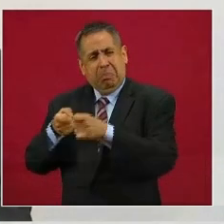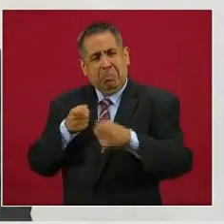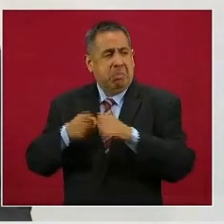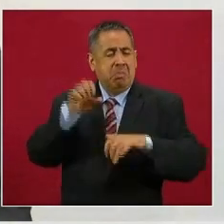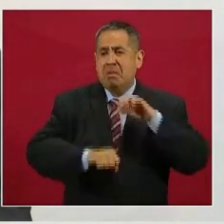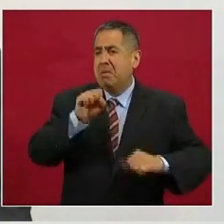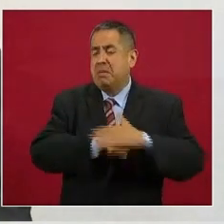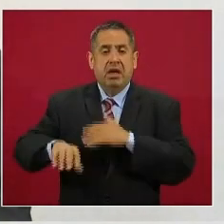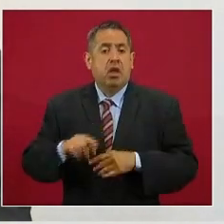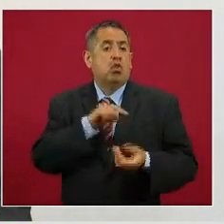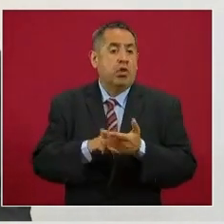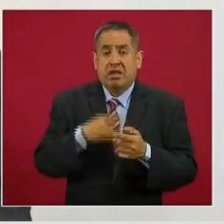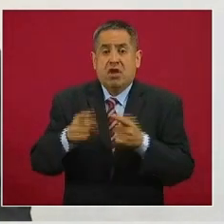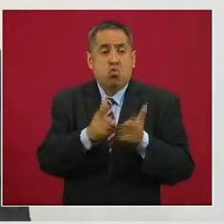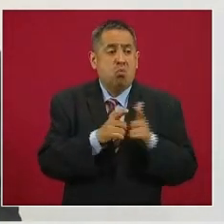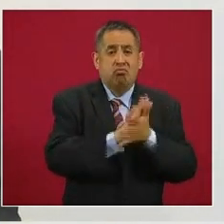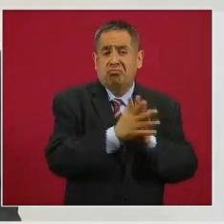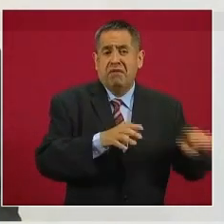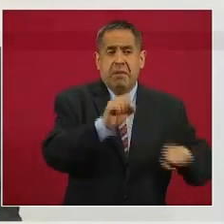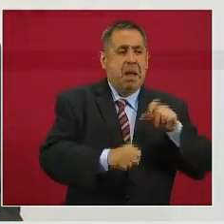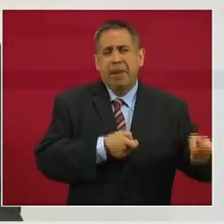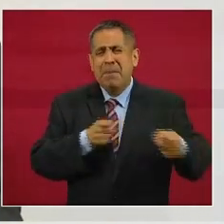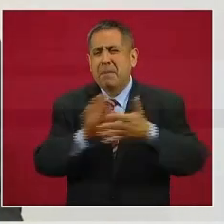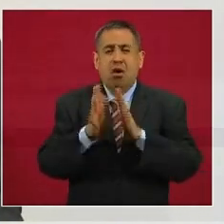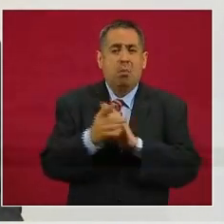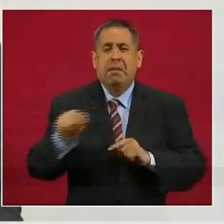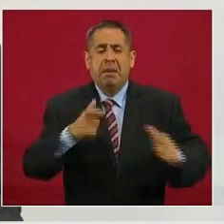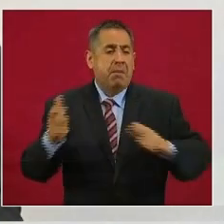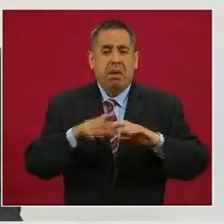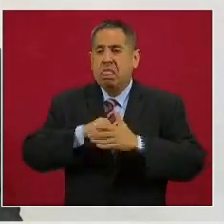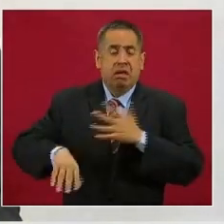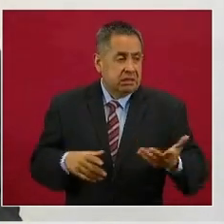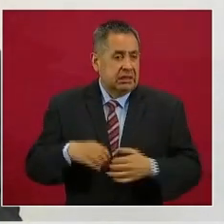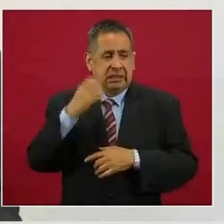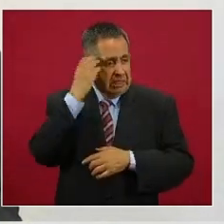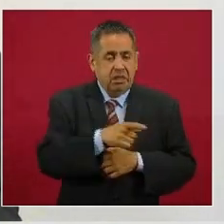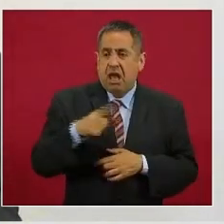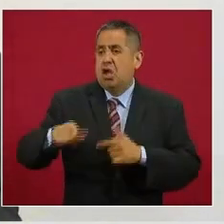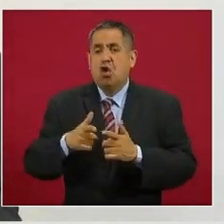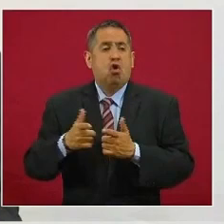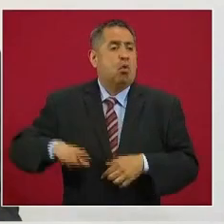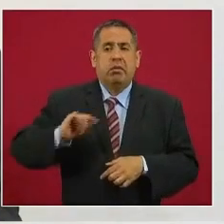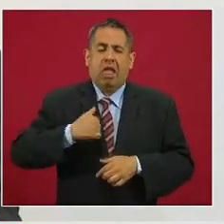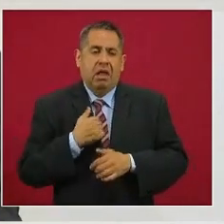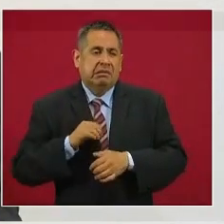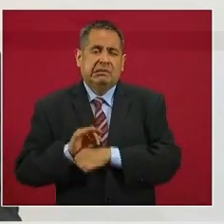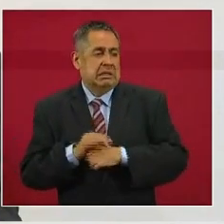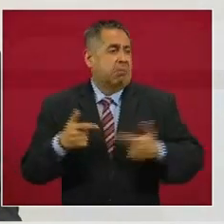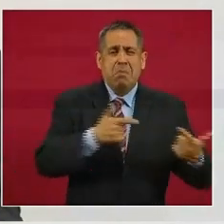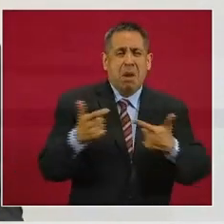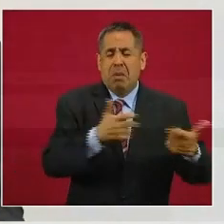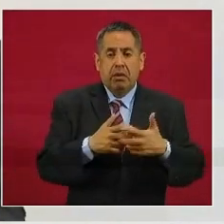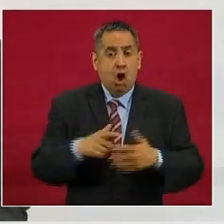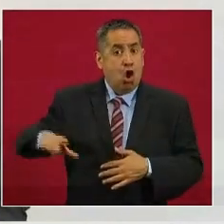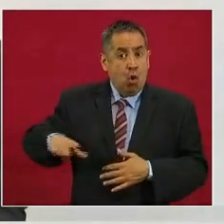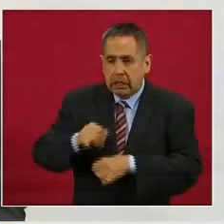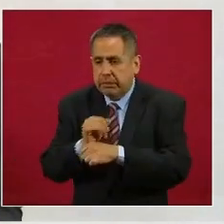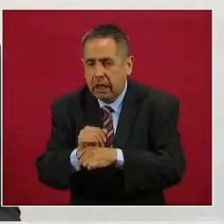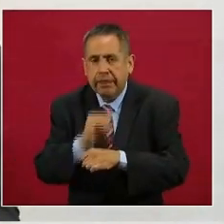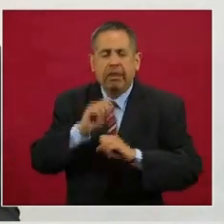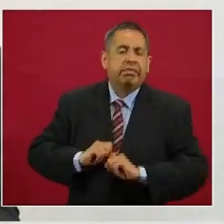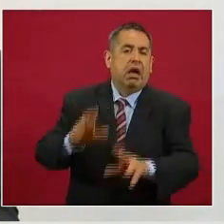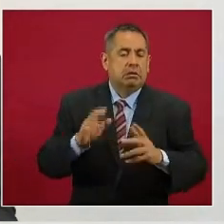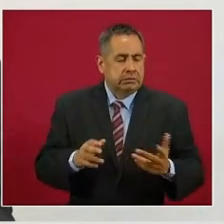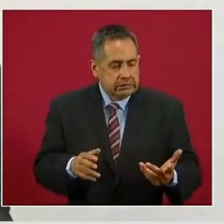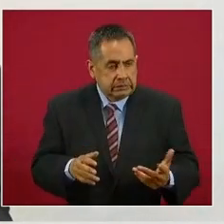ocultadas en Iguala, por diferentes grupos delictivos y sus cómplices oficiales, en esa lucha feroz entre criminales y encubridores burocráticos, a lo que no se le dio seguimiento alguno por las autoridades